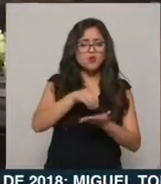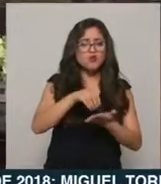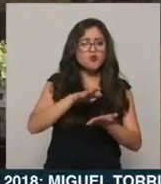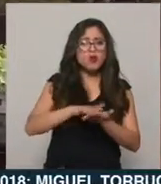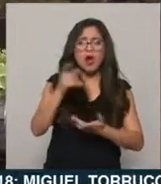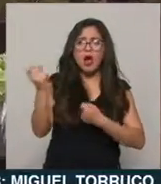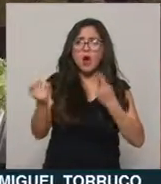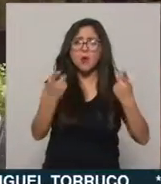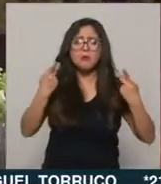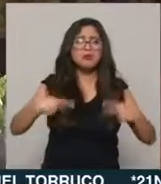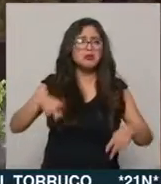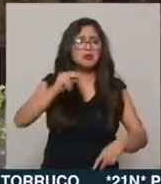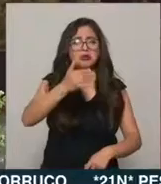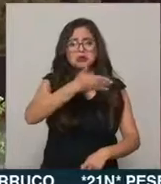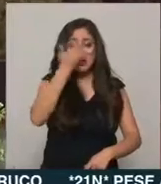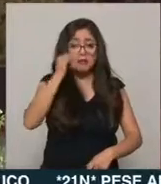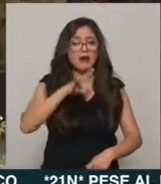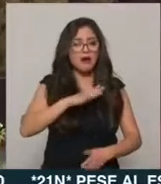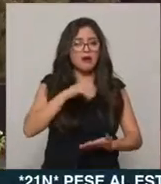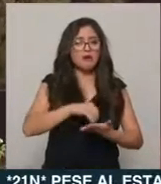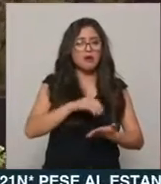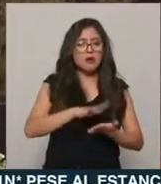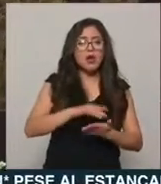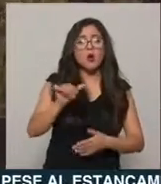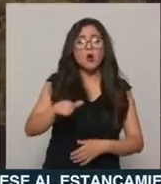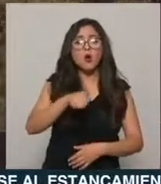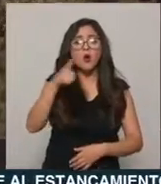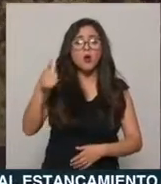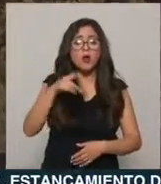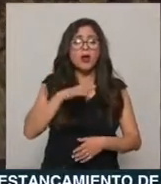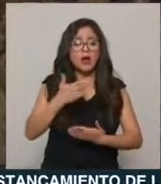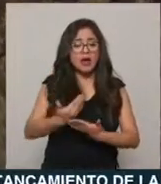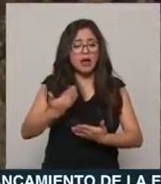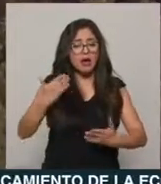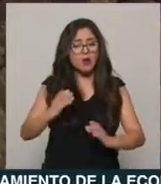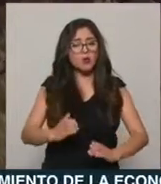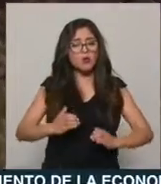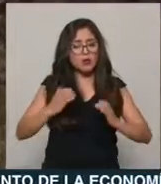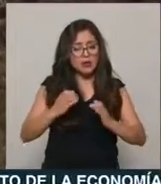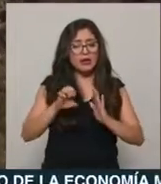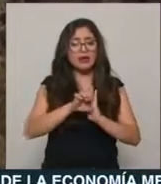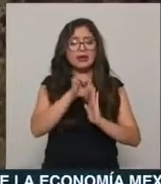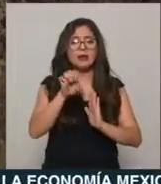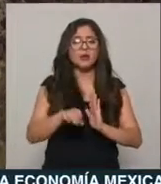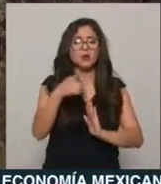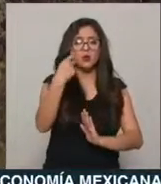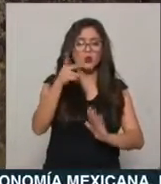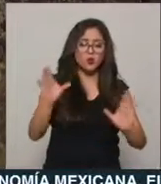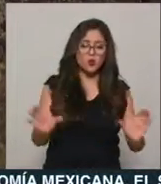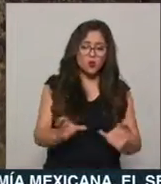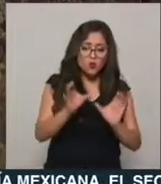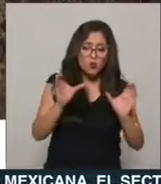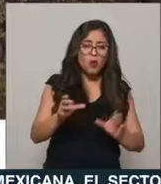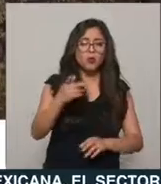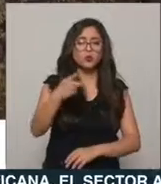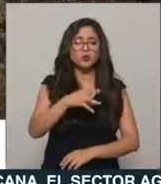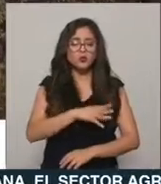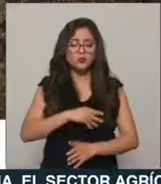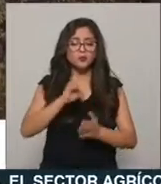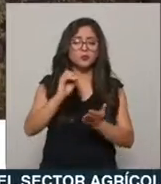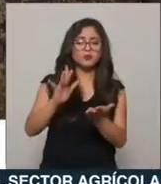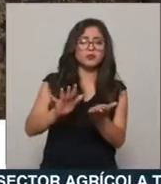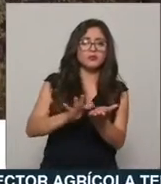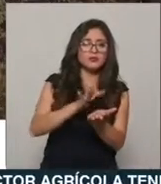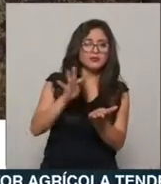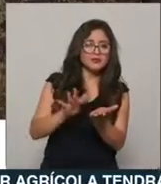cuenta. Y tercero, muy importante, tomar medidas preventivas. La computadora que nuestros hijos e hijas o las tabletas que estén usando